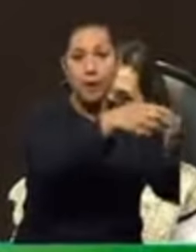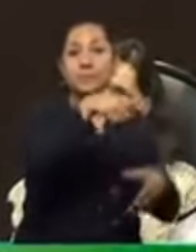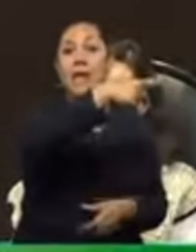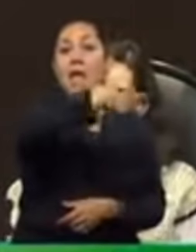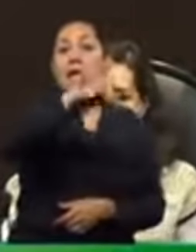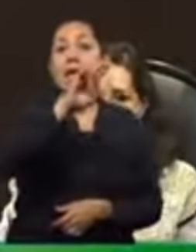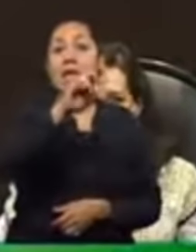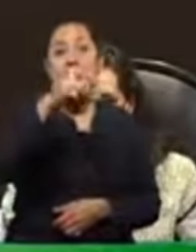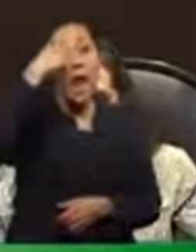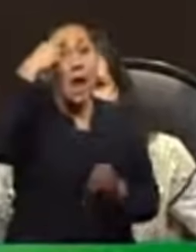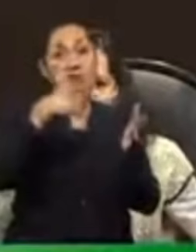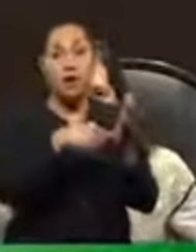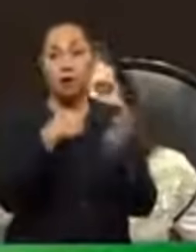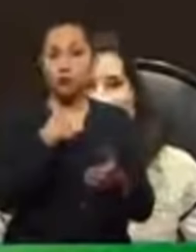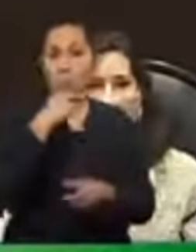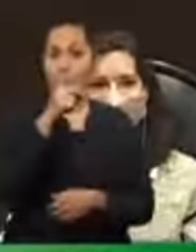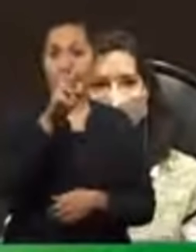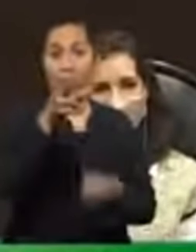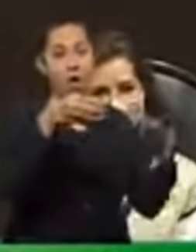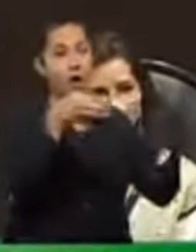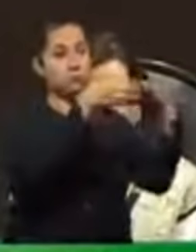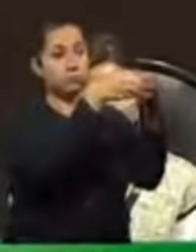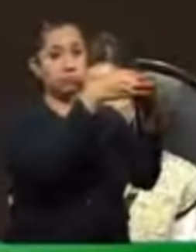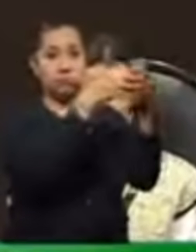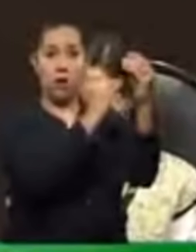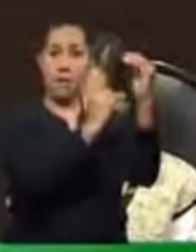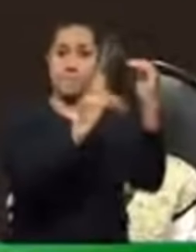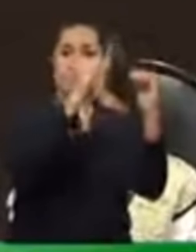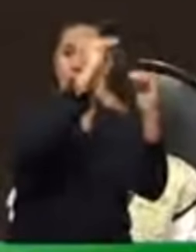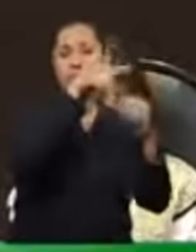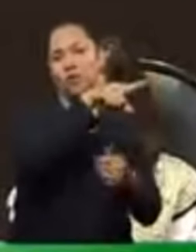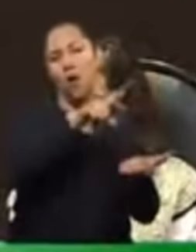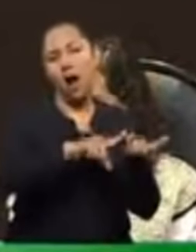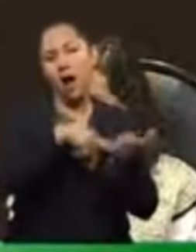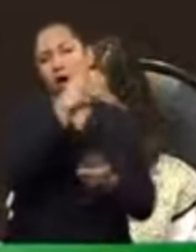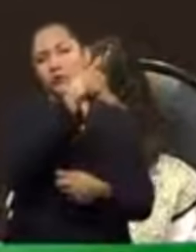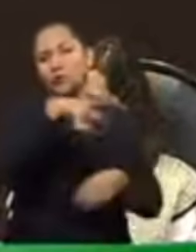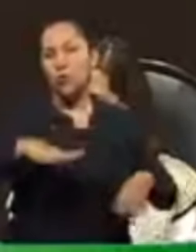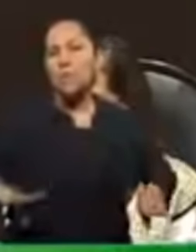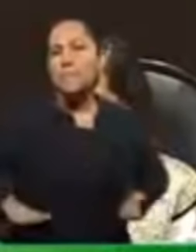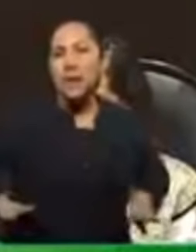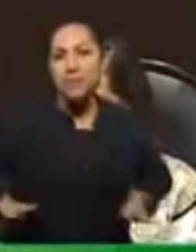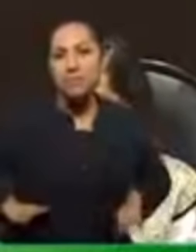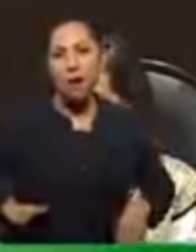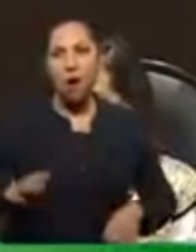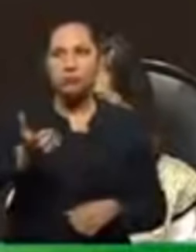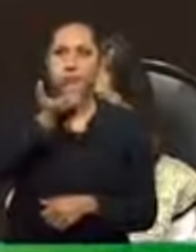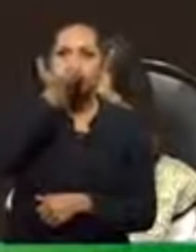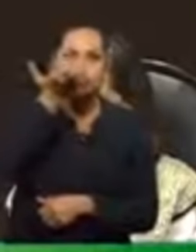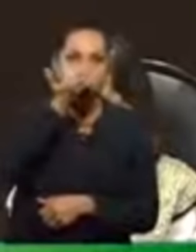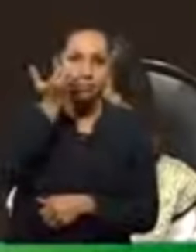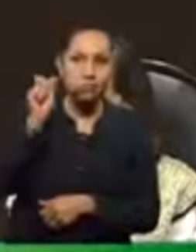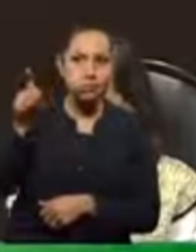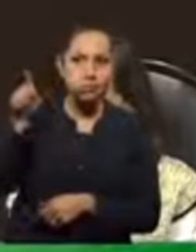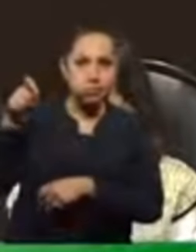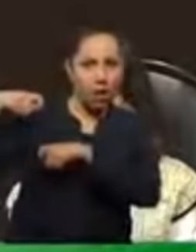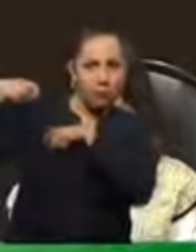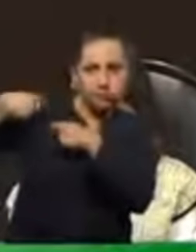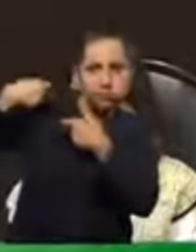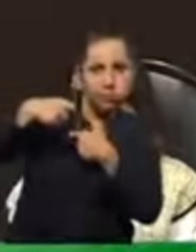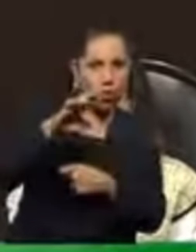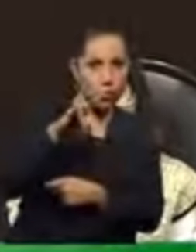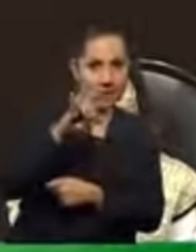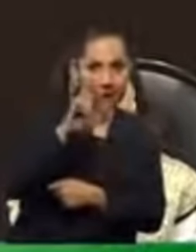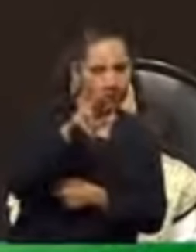Se consideran el máximo poder conservador. Si Lucas Alamán viviera, pensaría que serían sus nietos porque